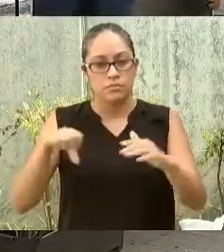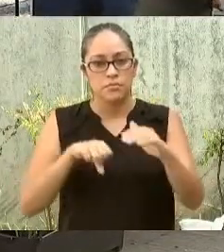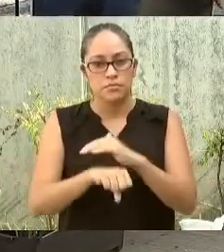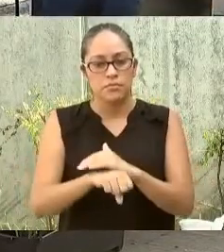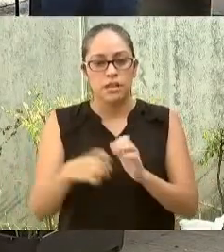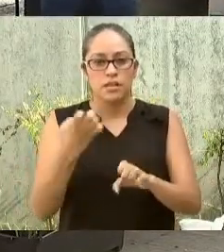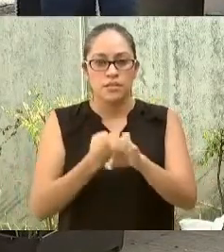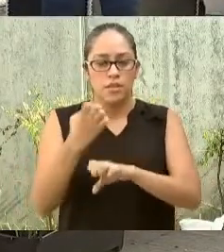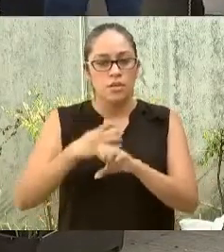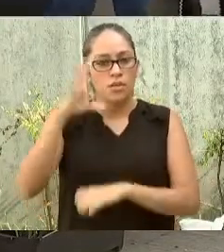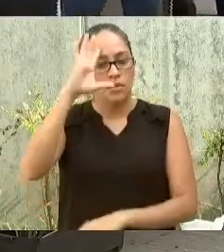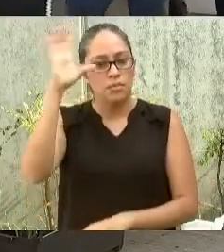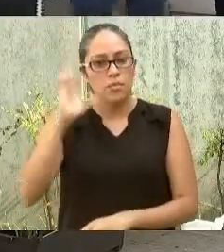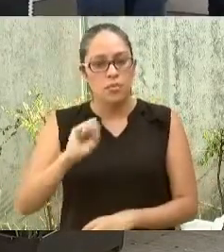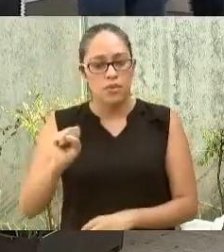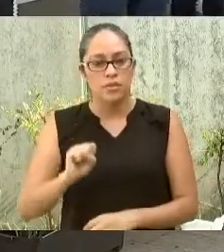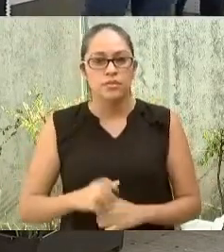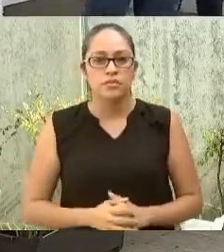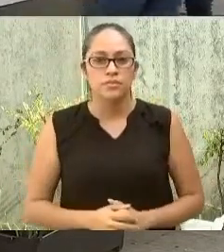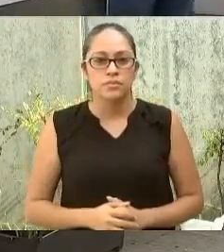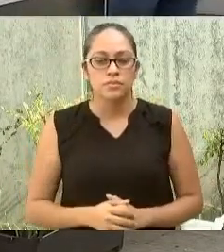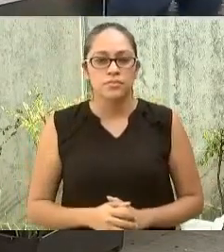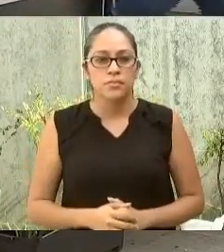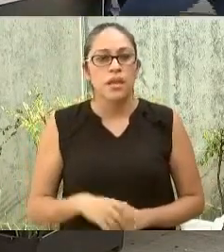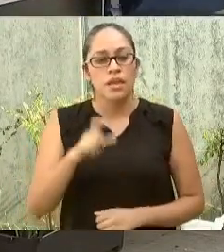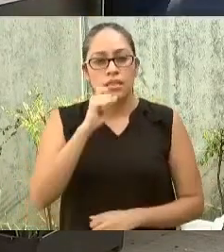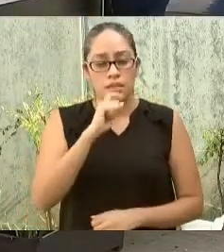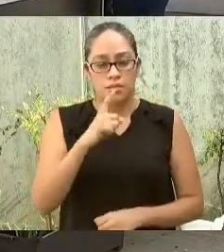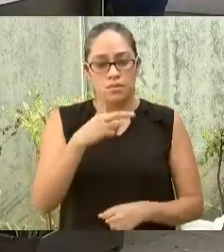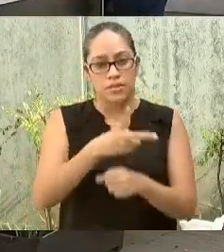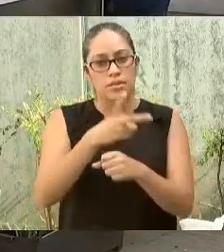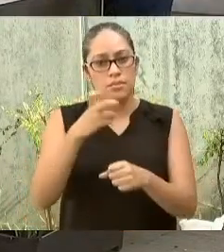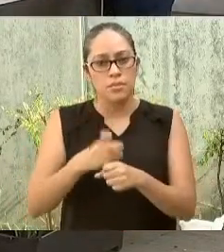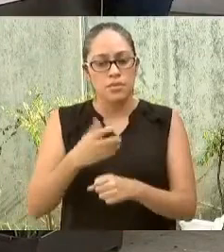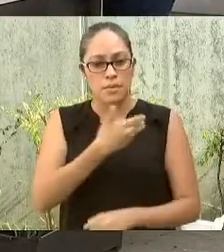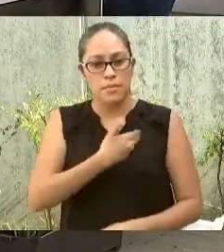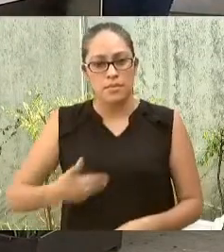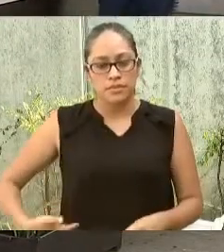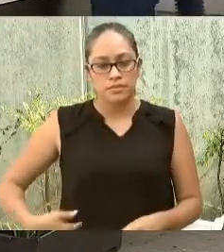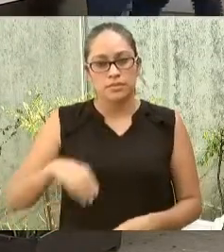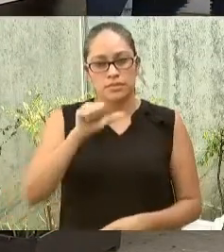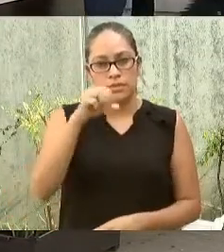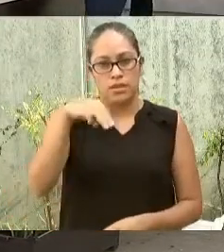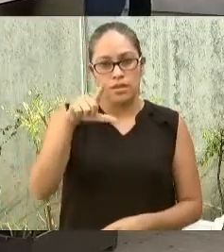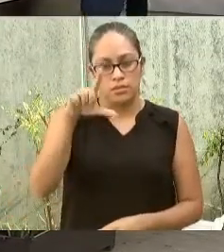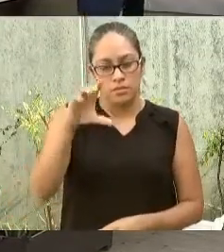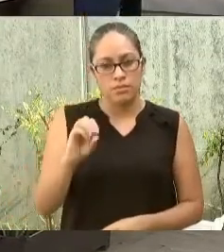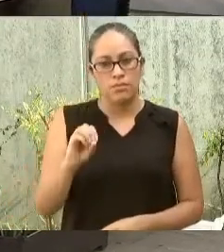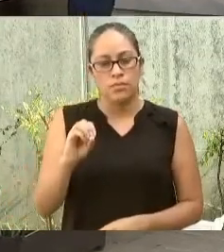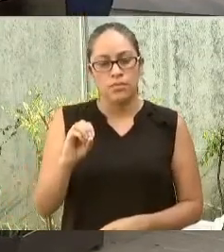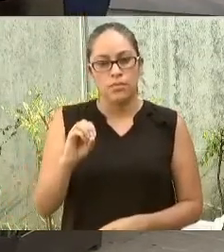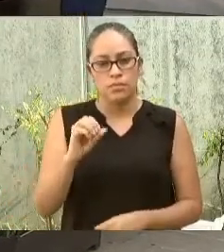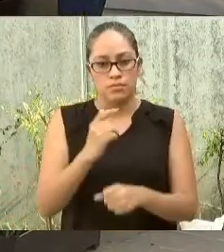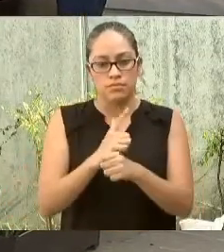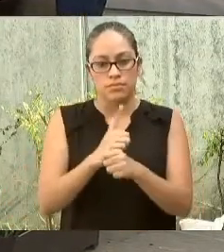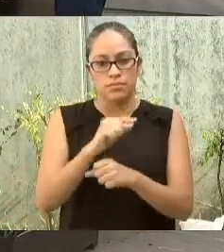de Morelos. Asimismo, invitamos al presidente constitucional de los Estados Unidos mexicanos,